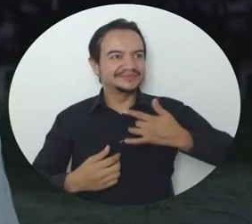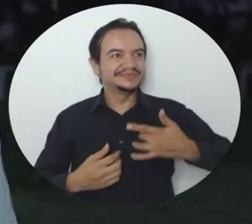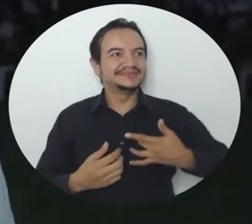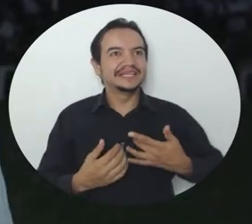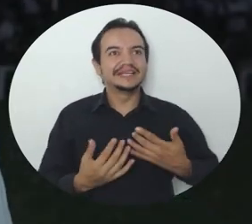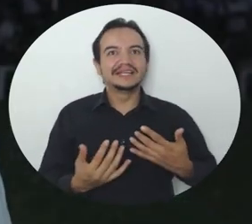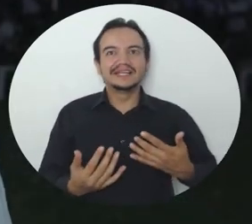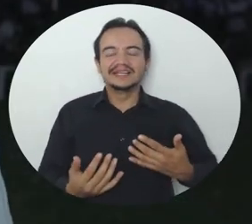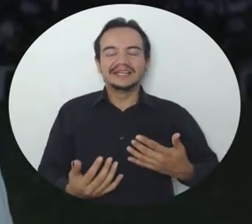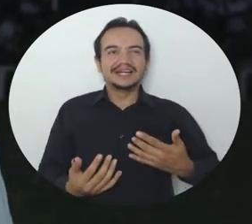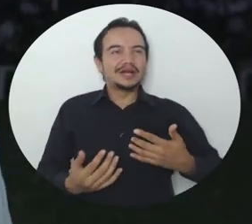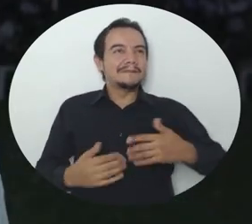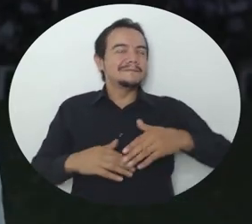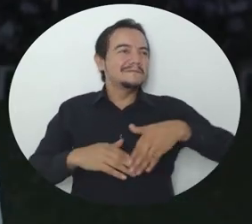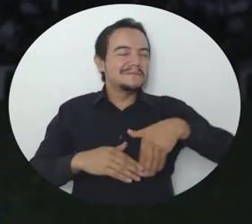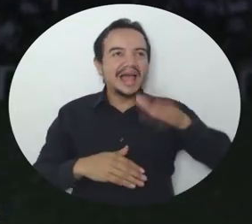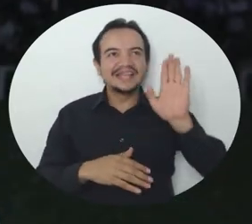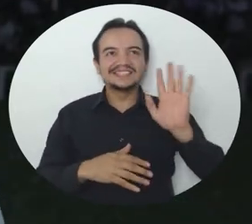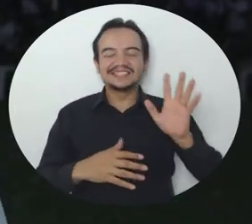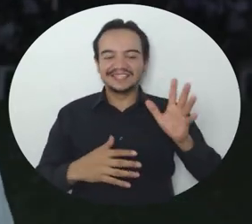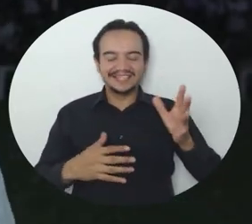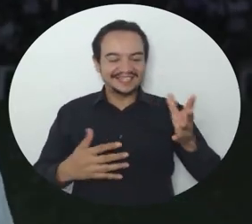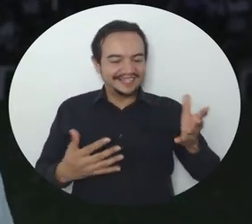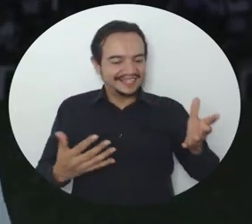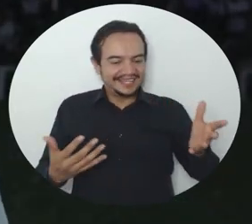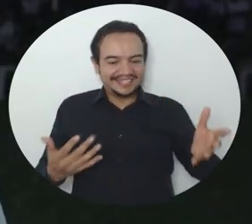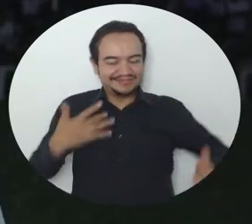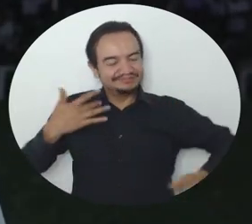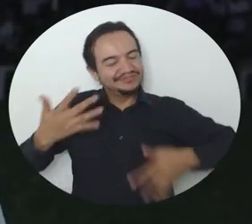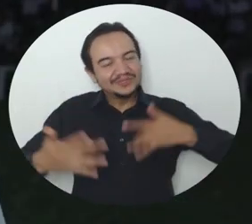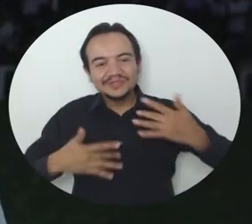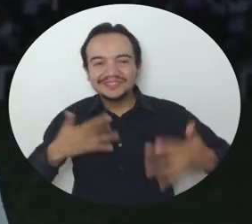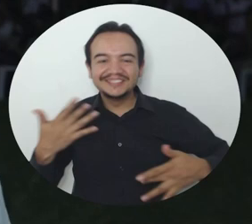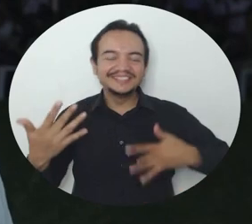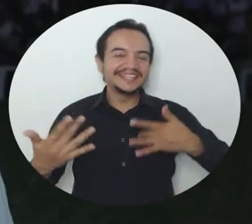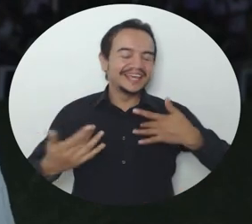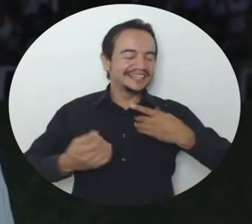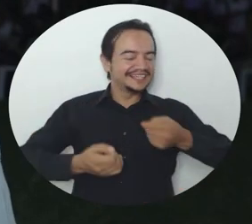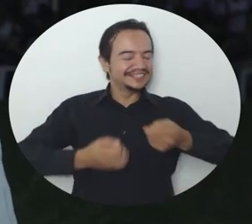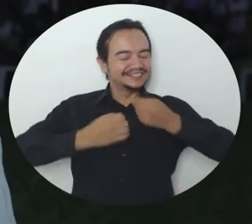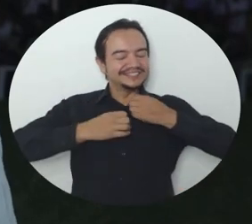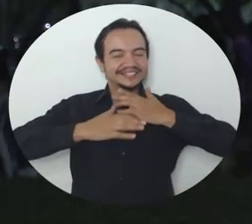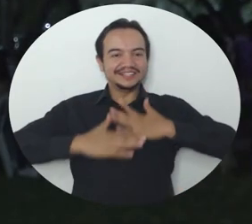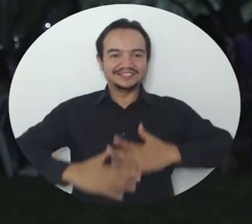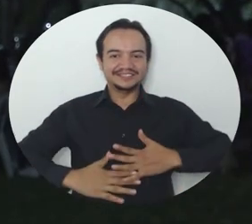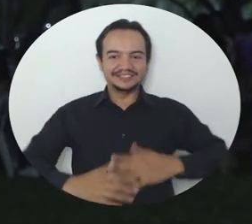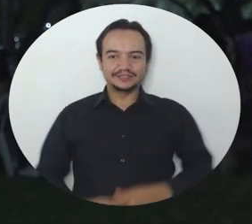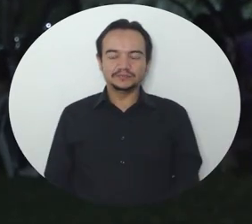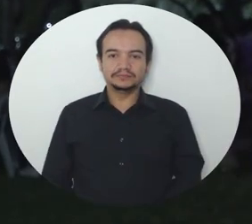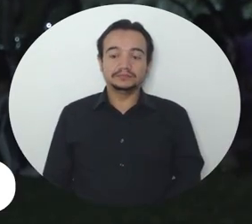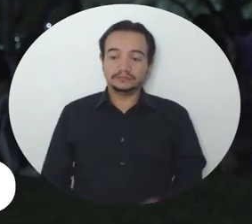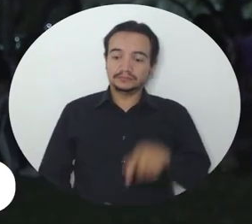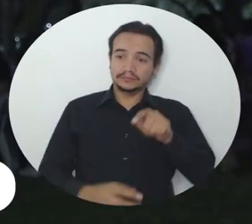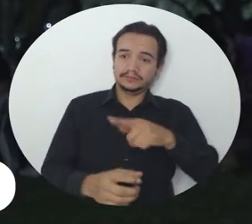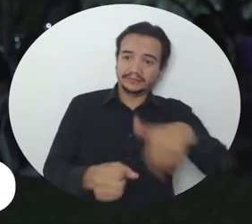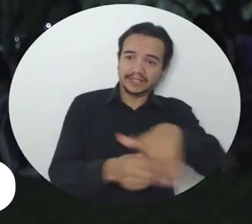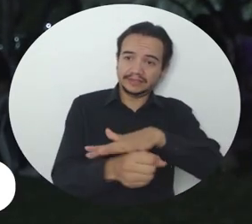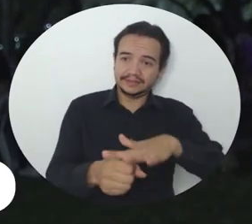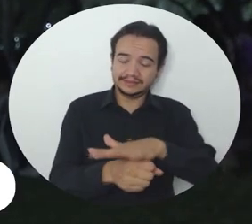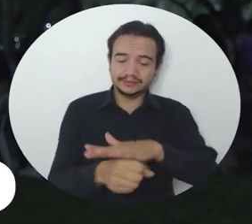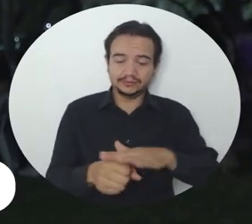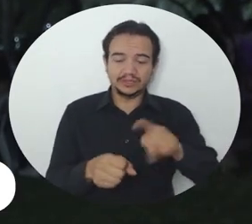me siento hoy muy muy digamos muy contenta muy satisfecha Creo que este tipo de cosas